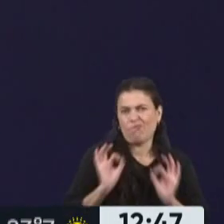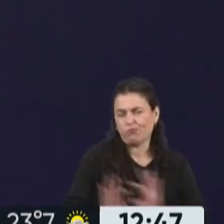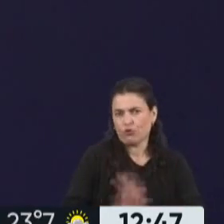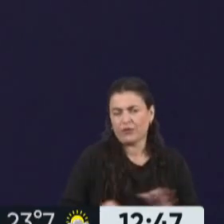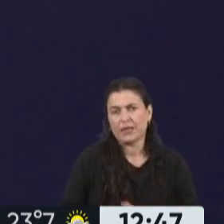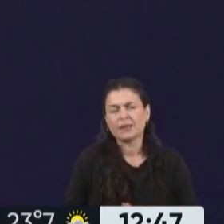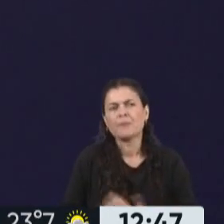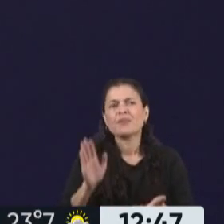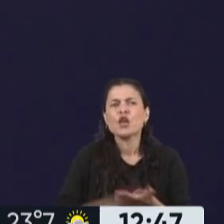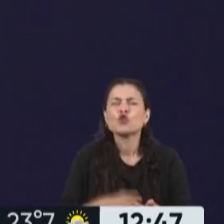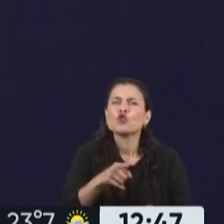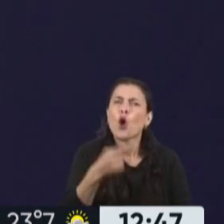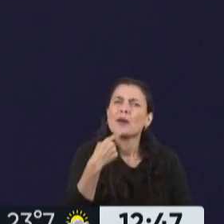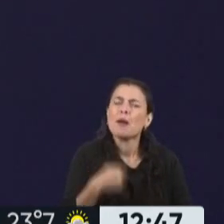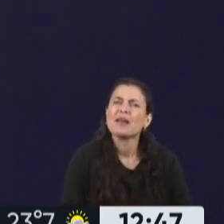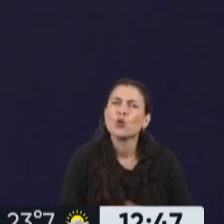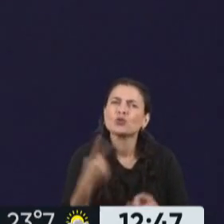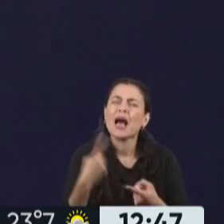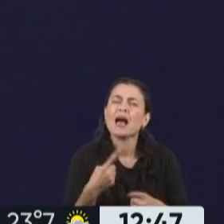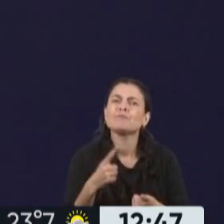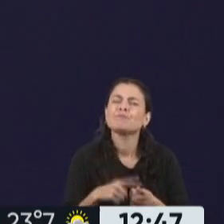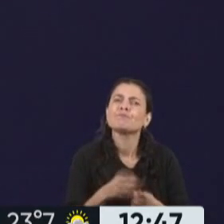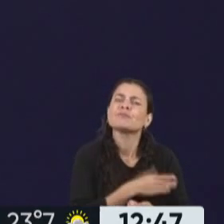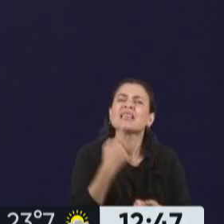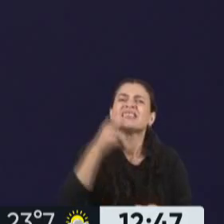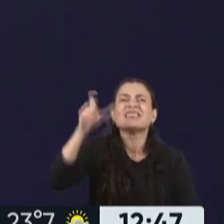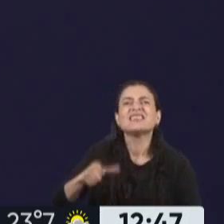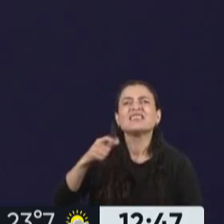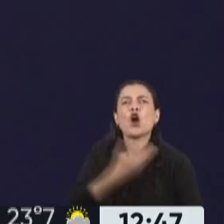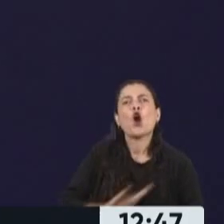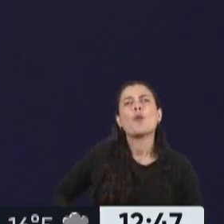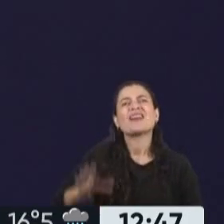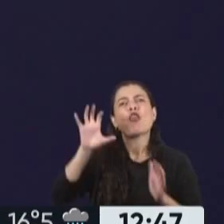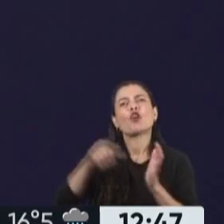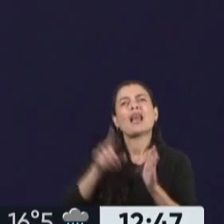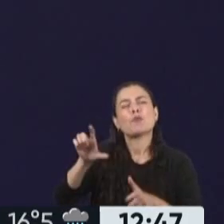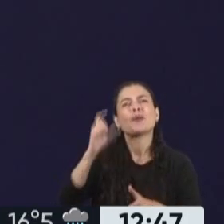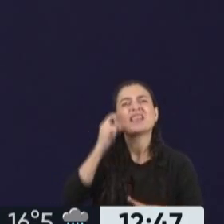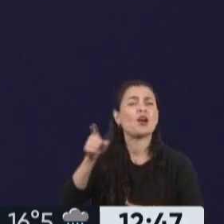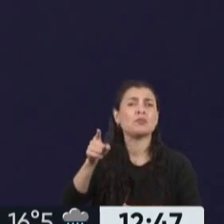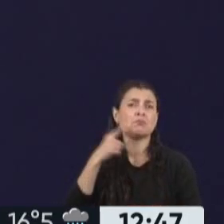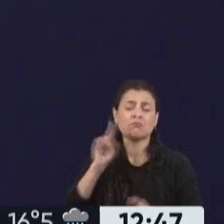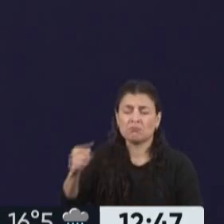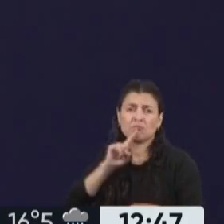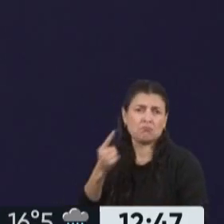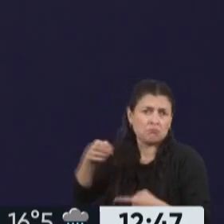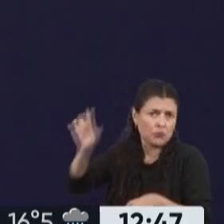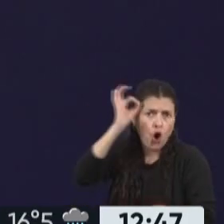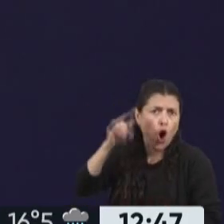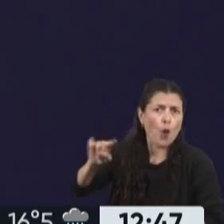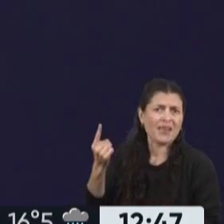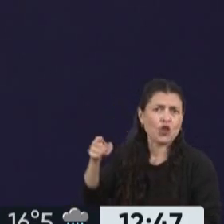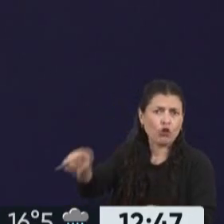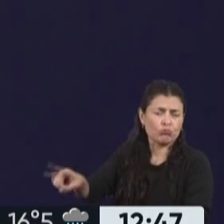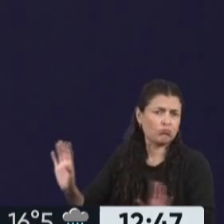Y con respecto a las declaraciones del gobernador de la provincia, son solo las declaraciones del gobernador de la provincia, no hay ningún pedido